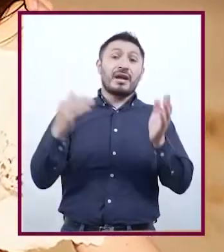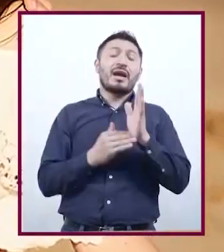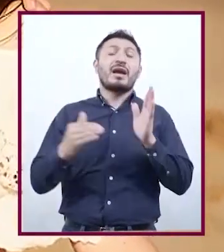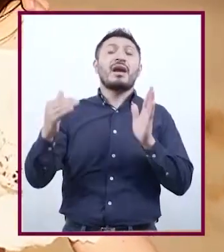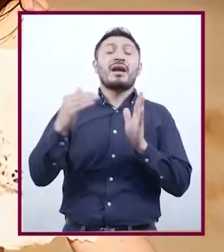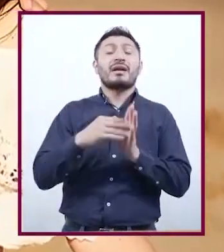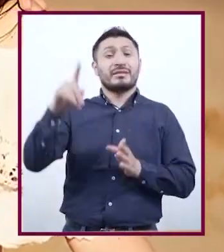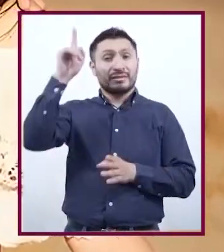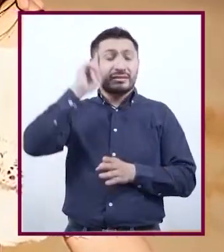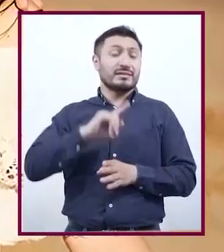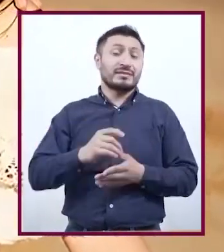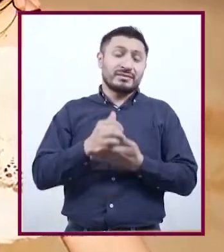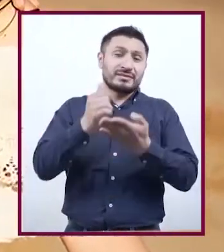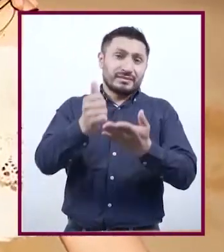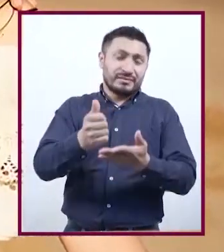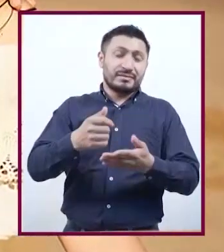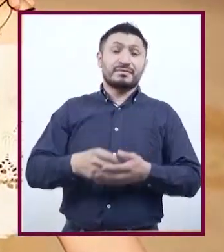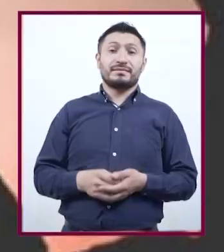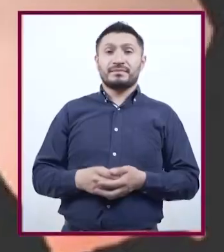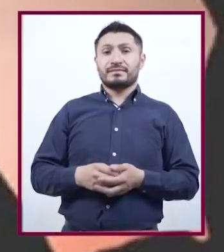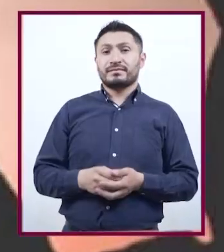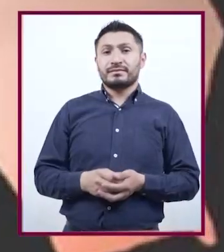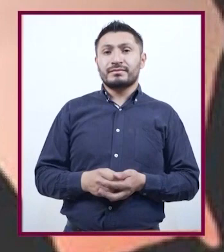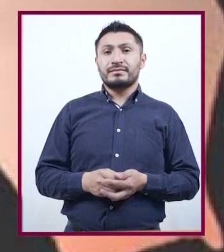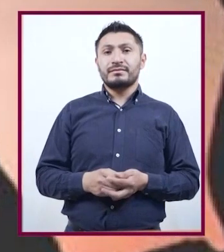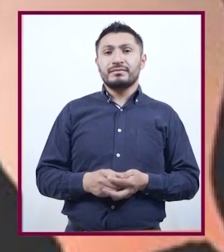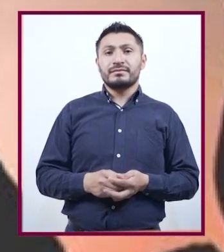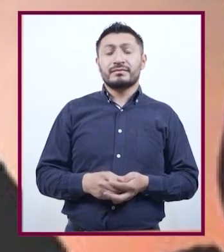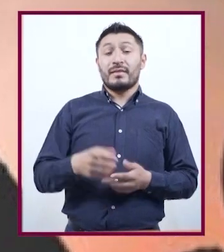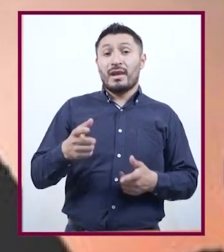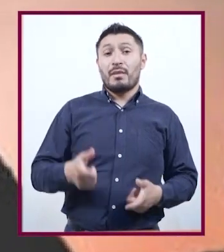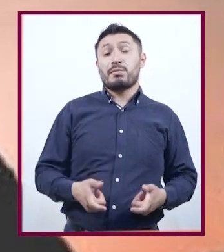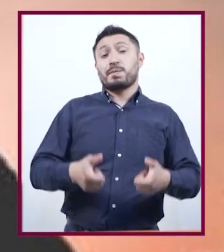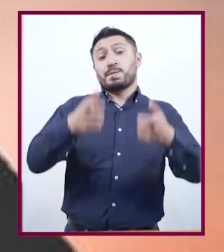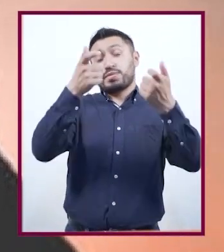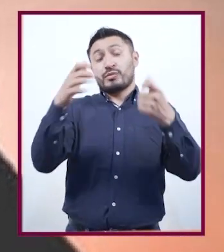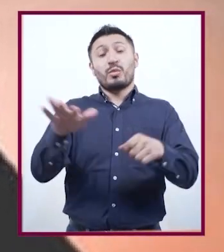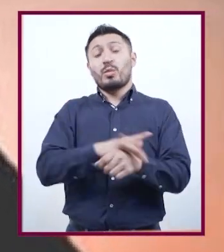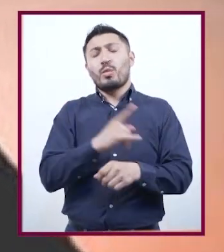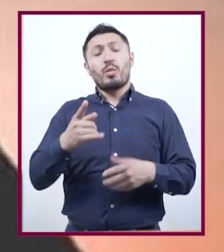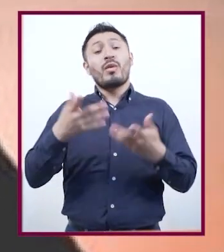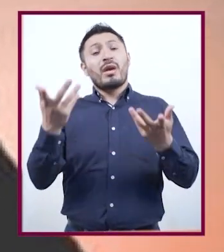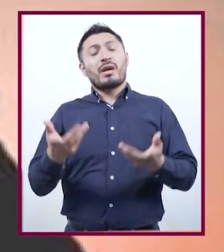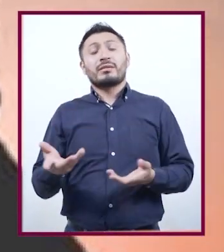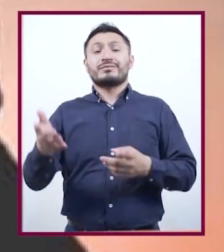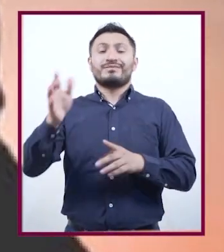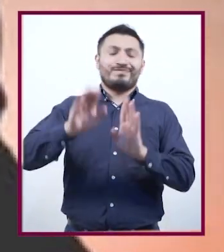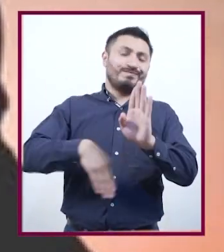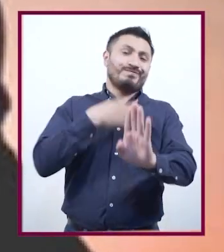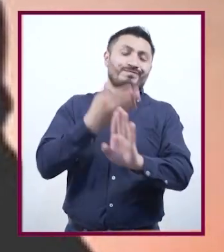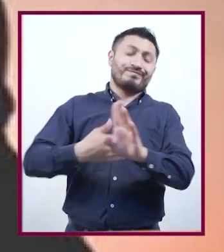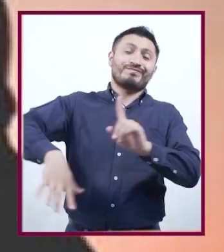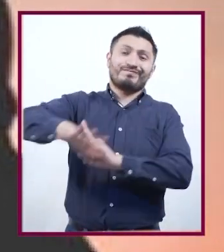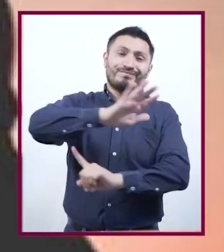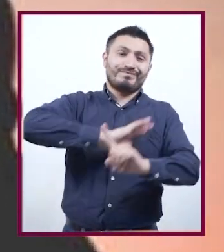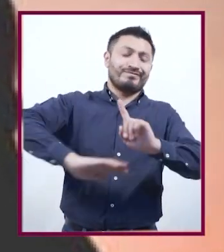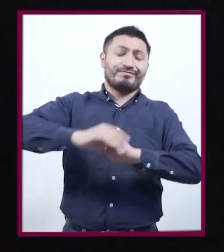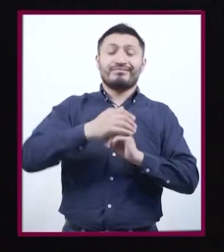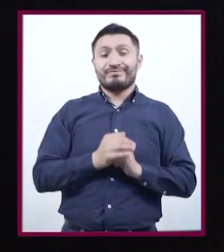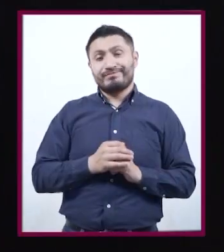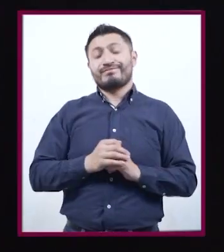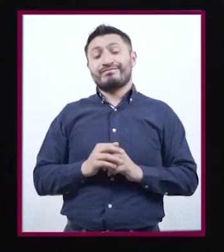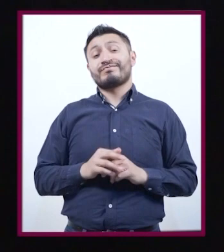millones de mujeres, aunque ahora lo sabemos, con un alto costo debido al impacto ecológico de sus